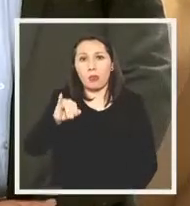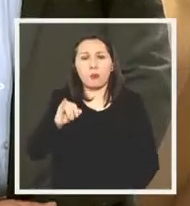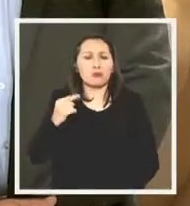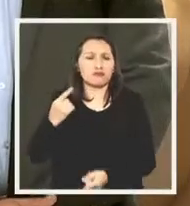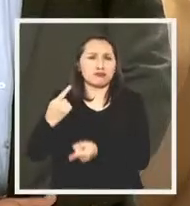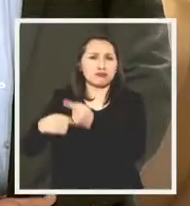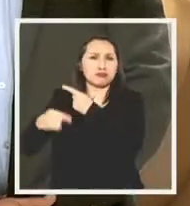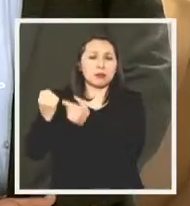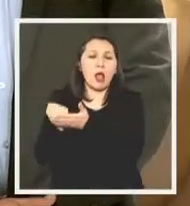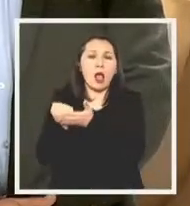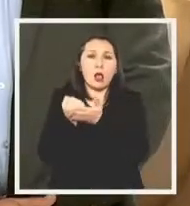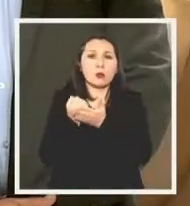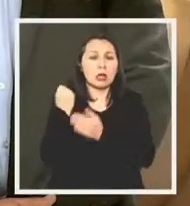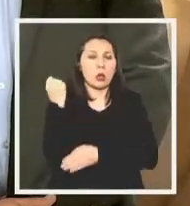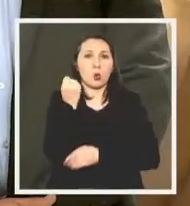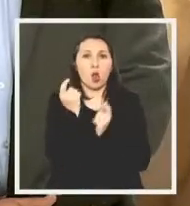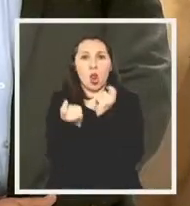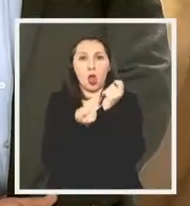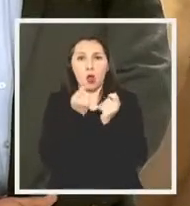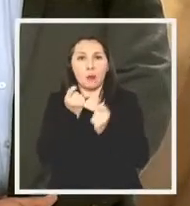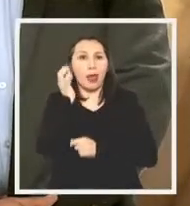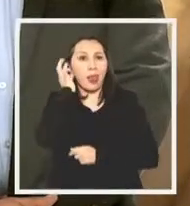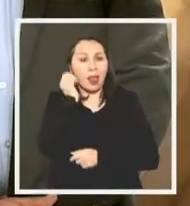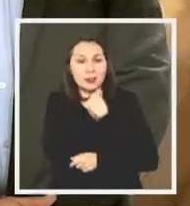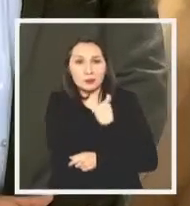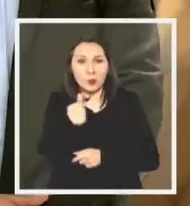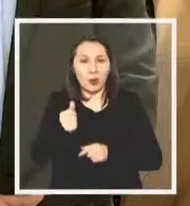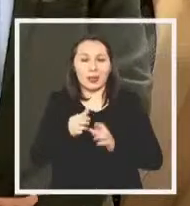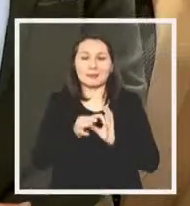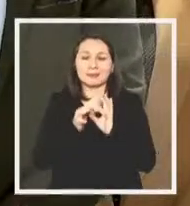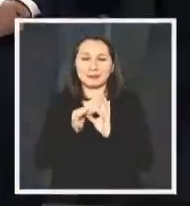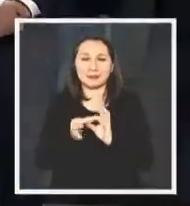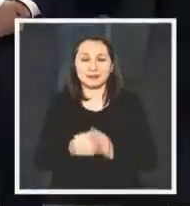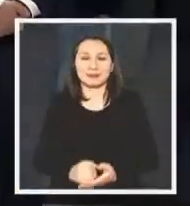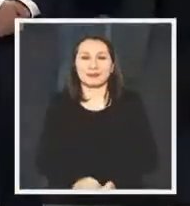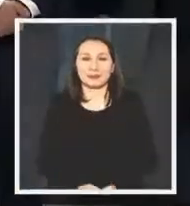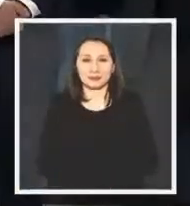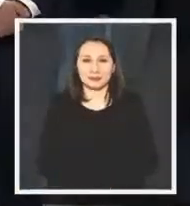contribuido al bienestar y autonomía económica de las mujeres Gracias